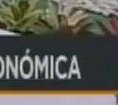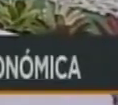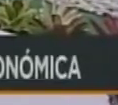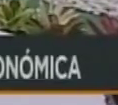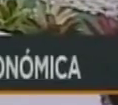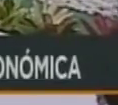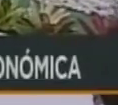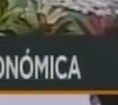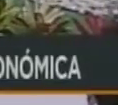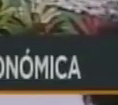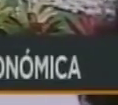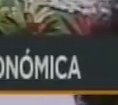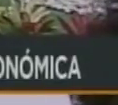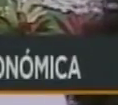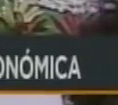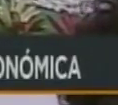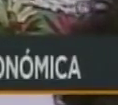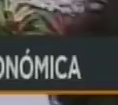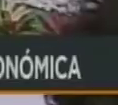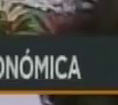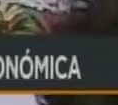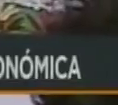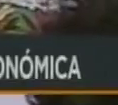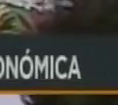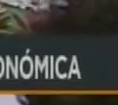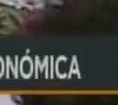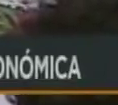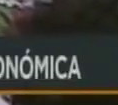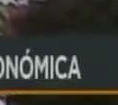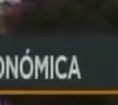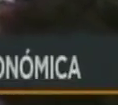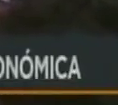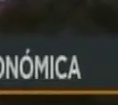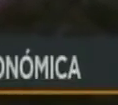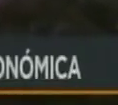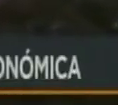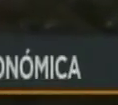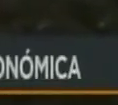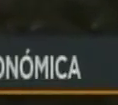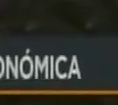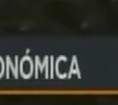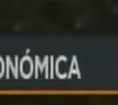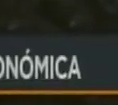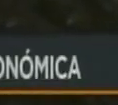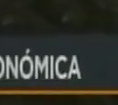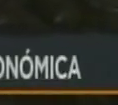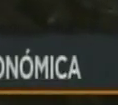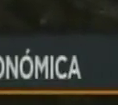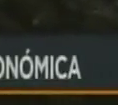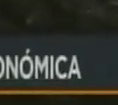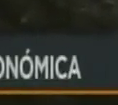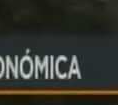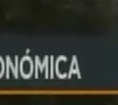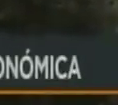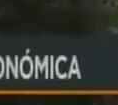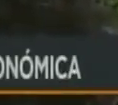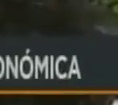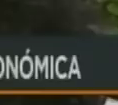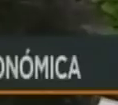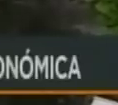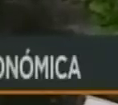impresionante de ratificación de la legitimidad política,